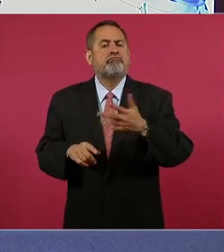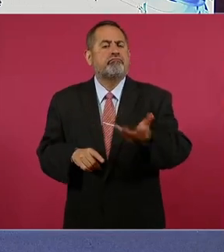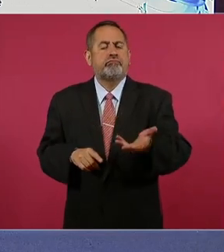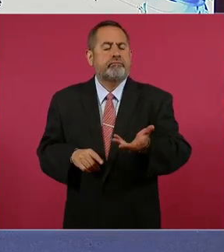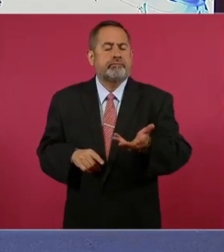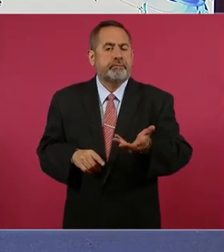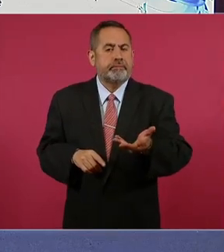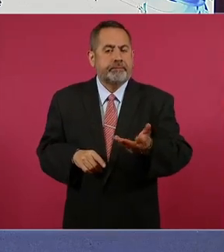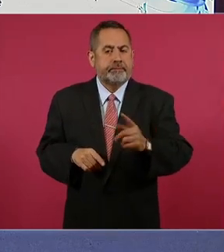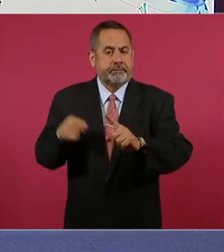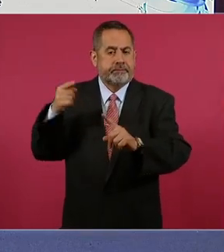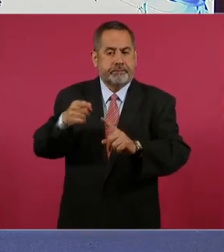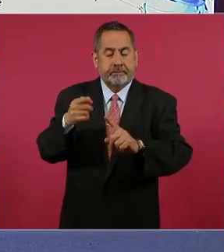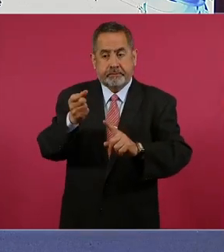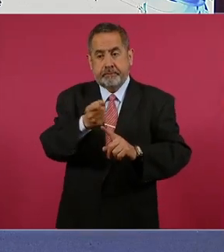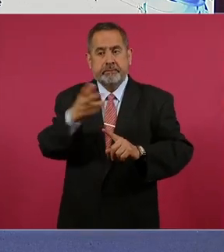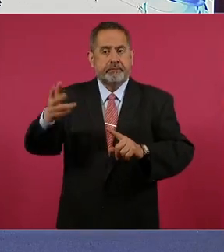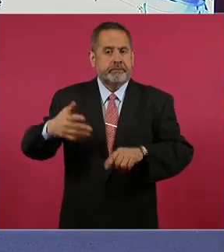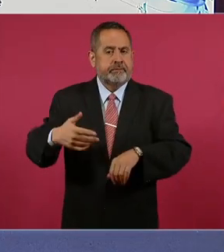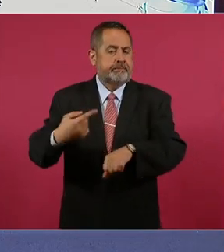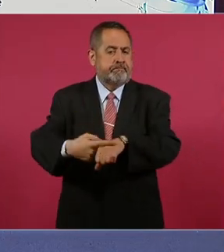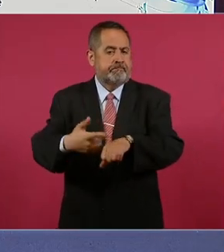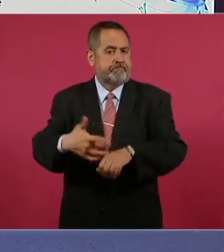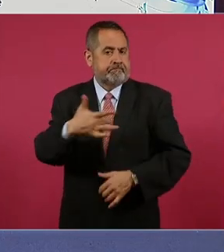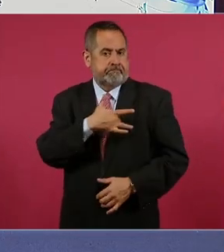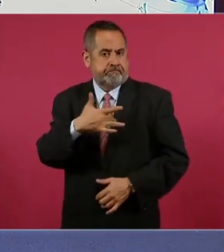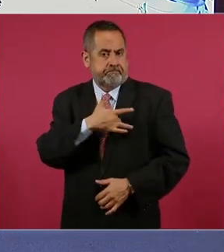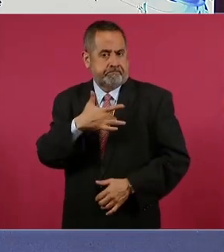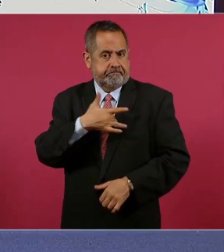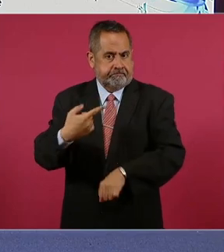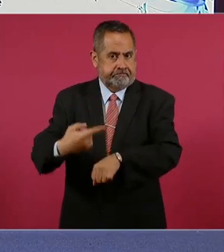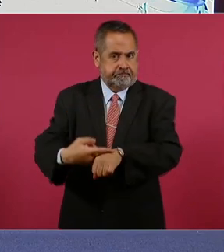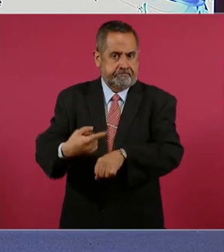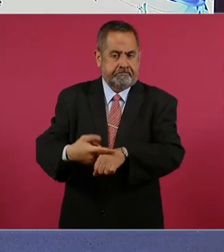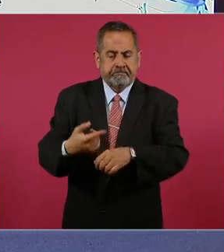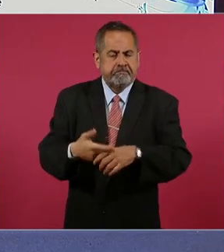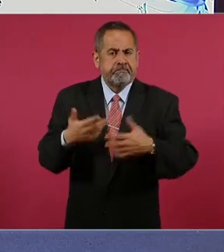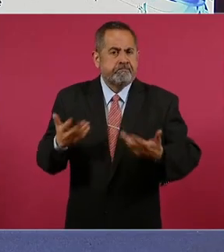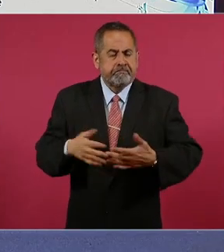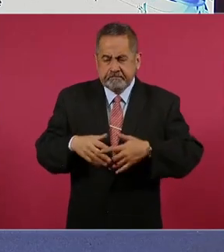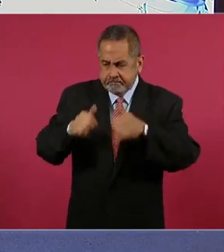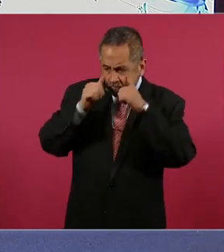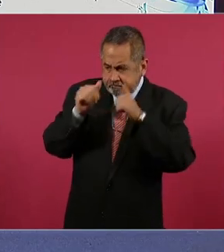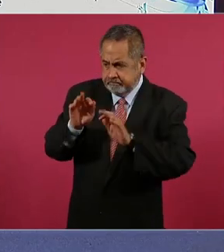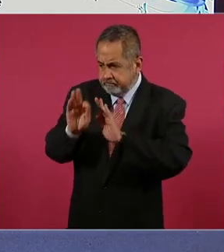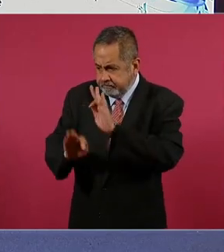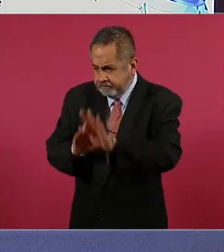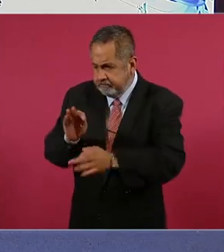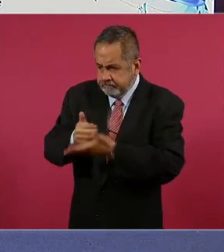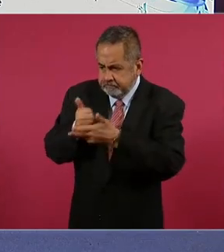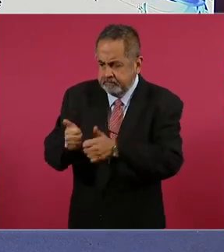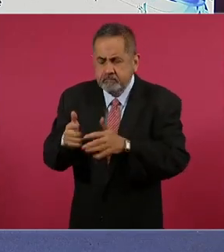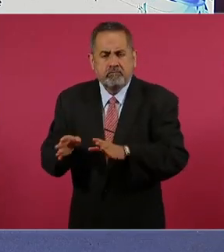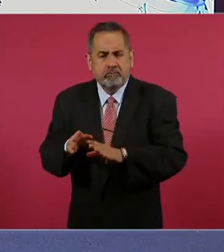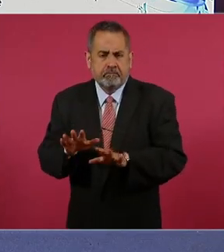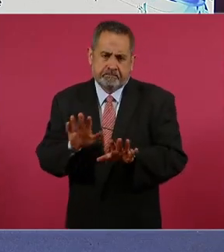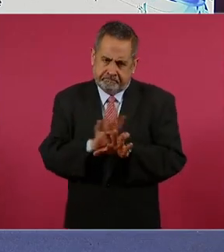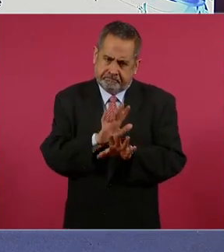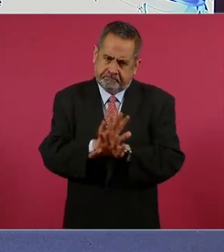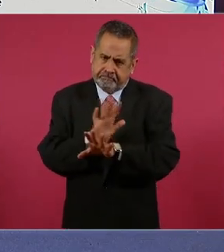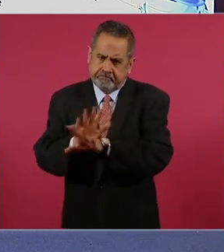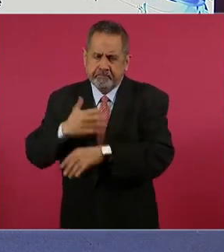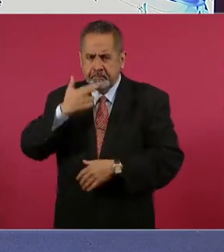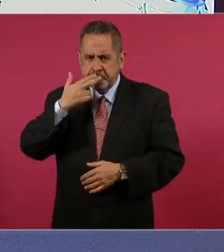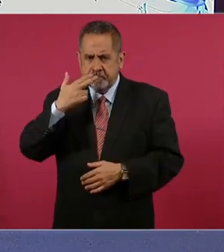las enfermedades del corazón y cómo se atienden y cómo ha ido cambiando esto. Como todos lo sabemos,